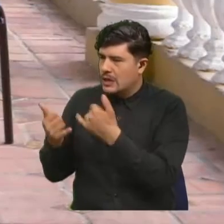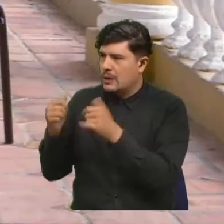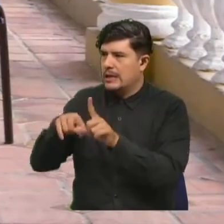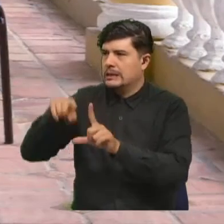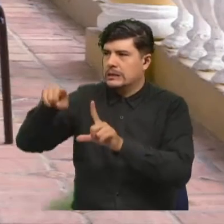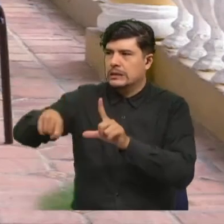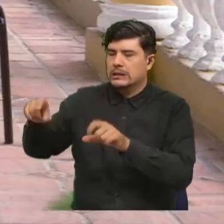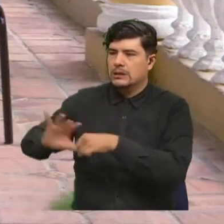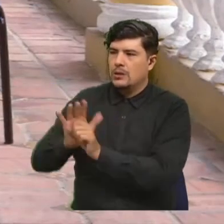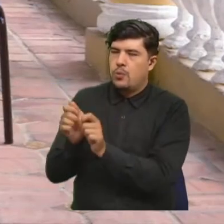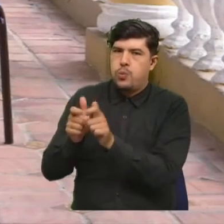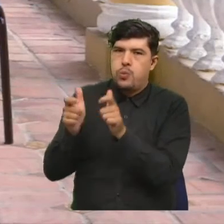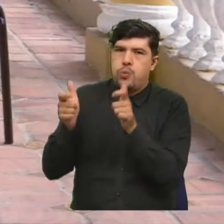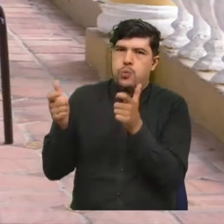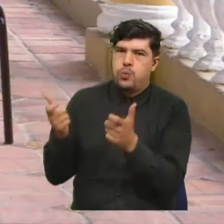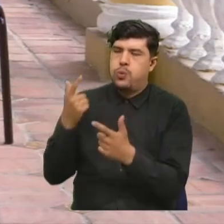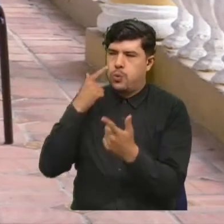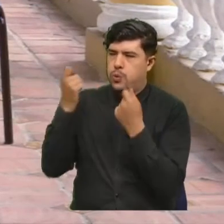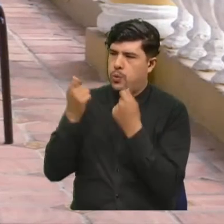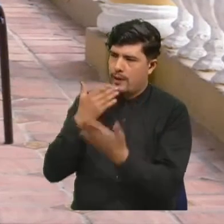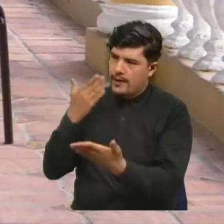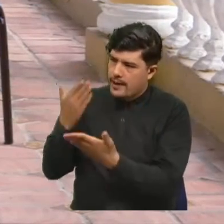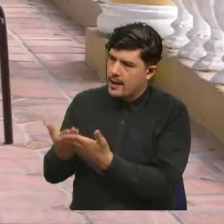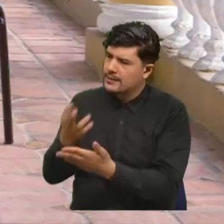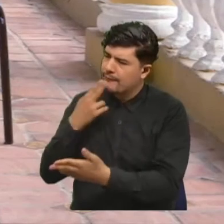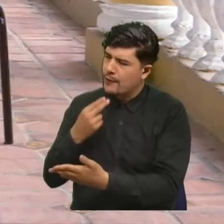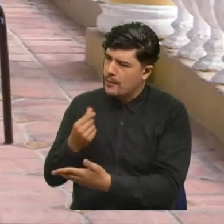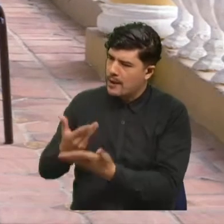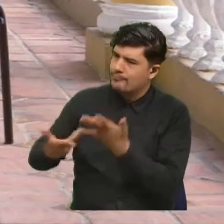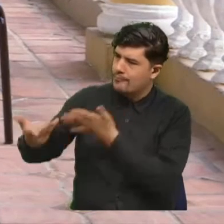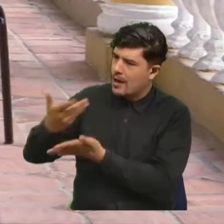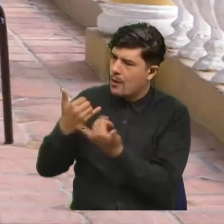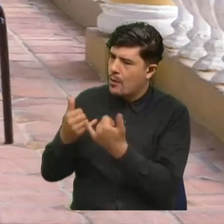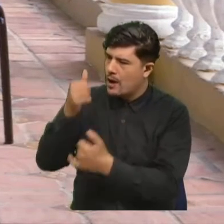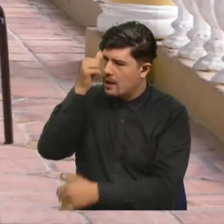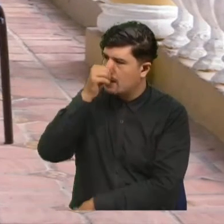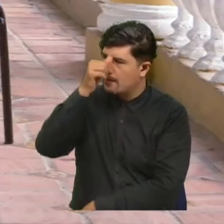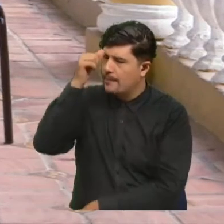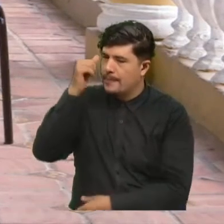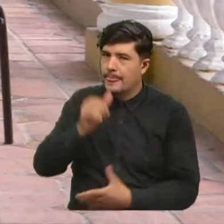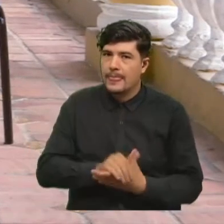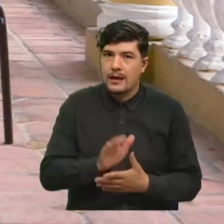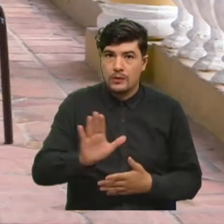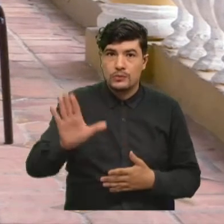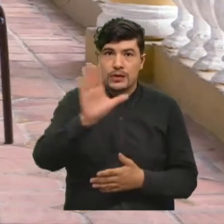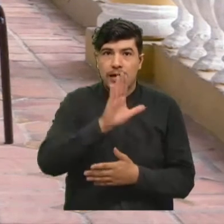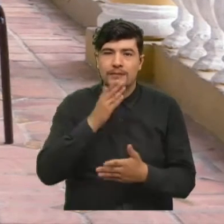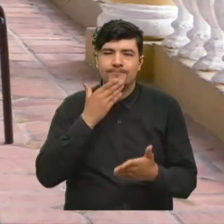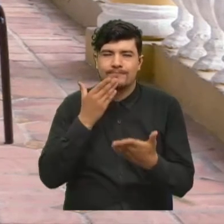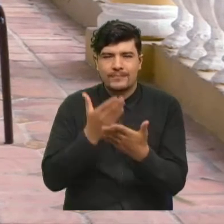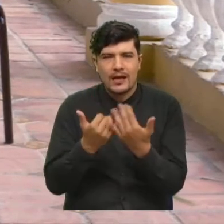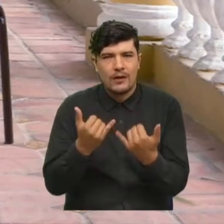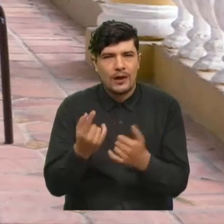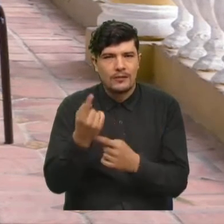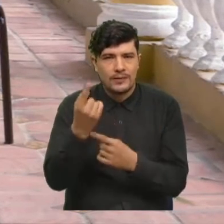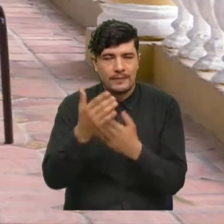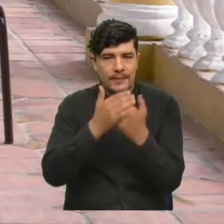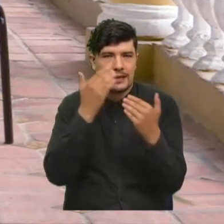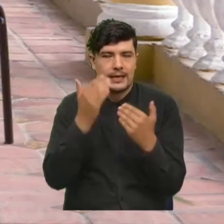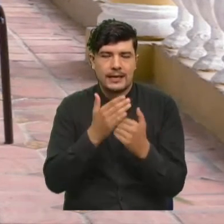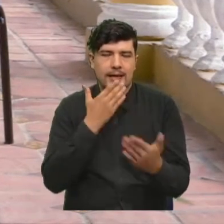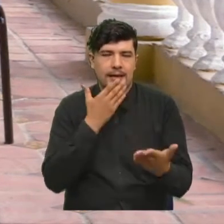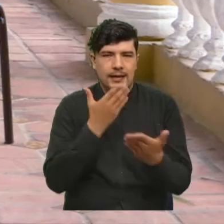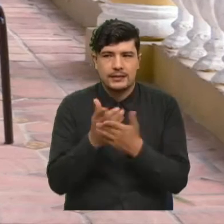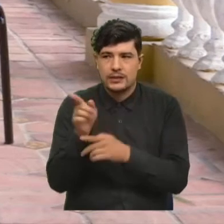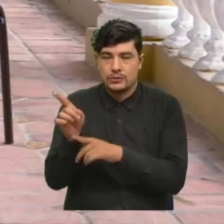dramáticas del cobi y analizarlas con usted muchas gracias por habernos acompañado y domingo bueno observé amigos que muchas gracias una vez que la invitación a la actora